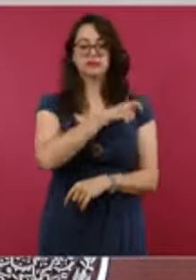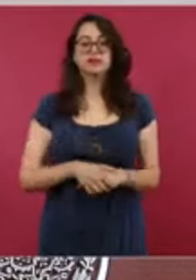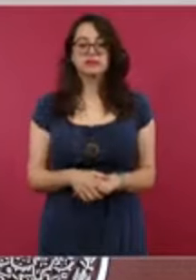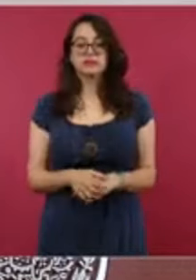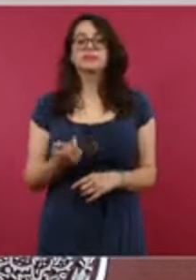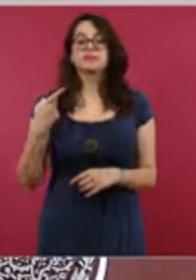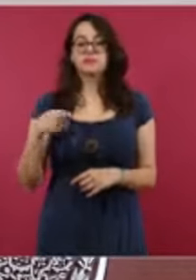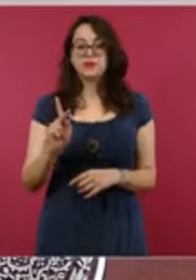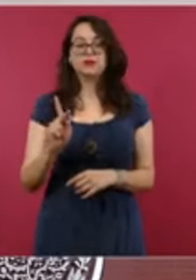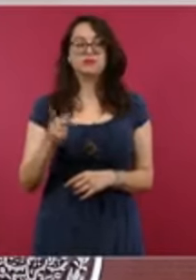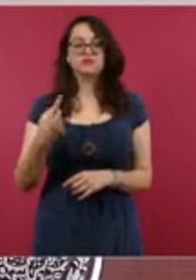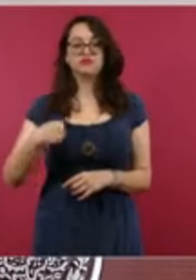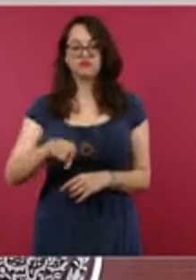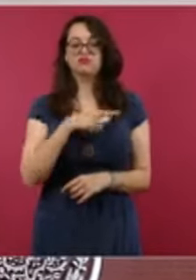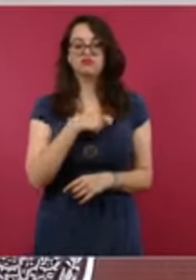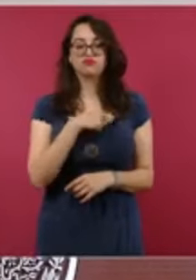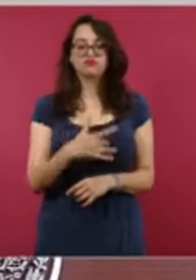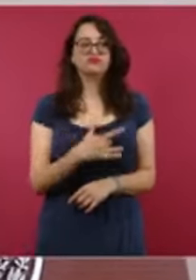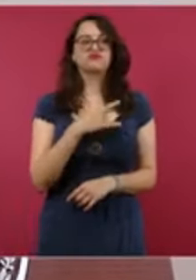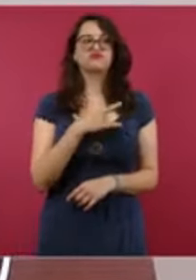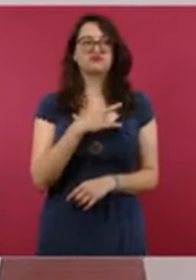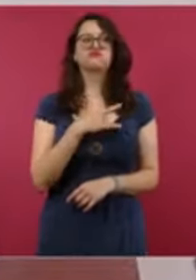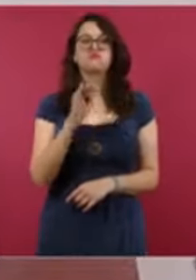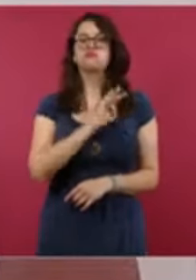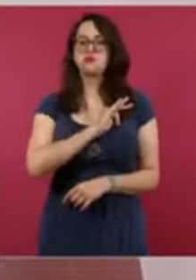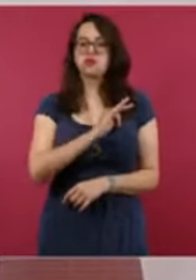decidimos aceptar el reto.